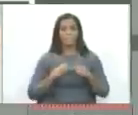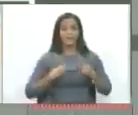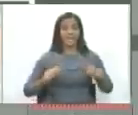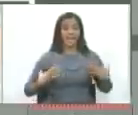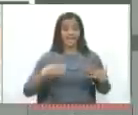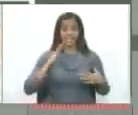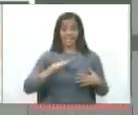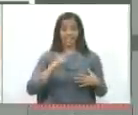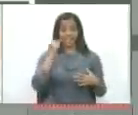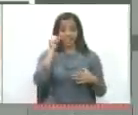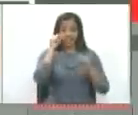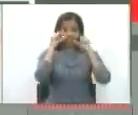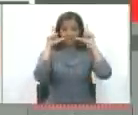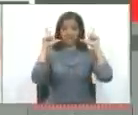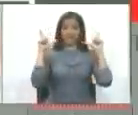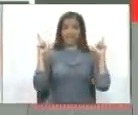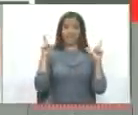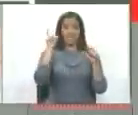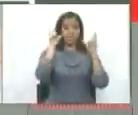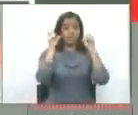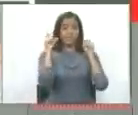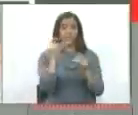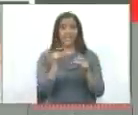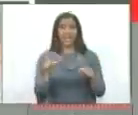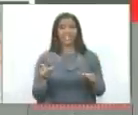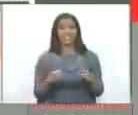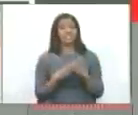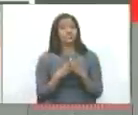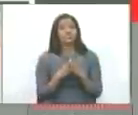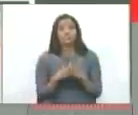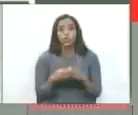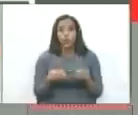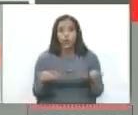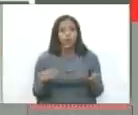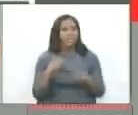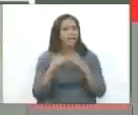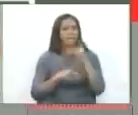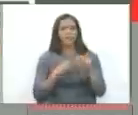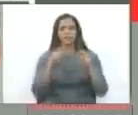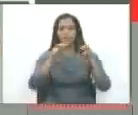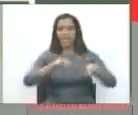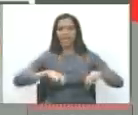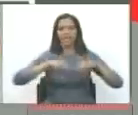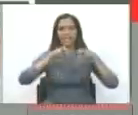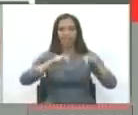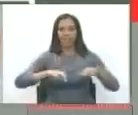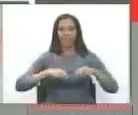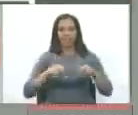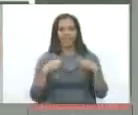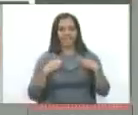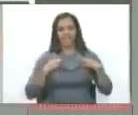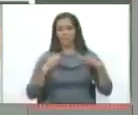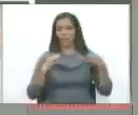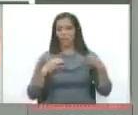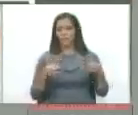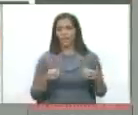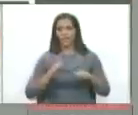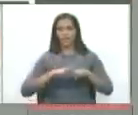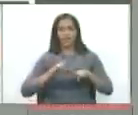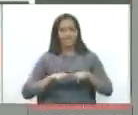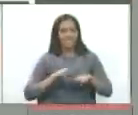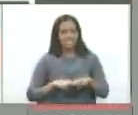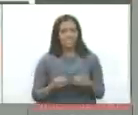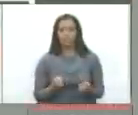que se desmayaba de lo que escuchaba la gente. Todo, presidente, la producción agrícola, la ropa de los niños, llevarlos al colegio,